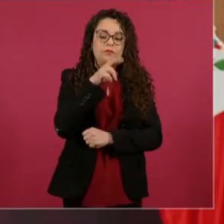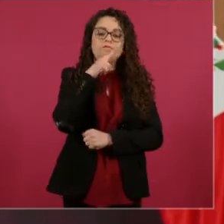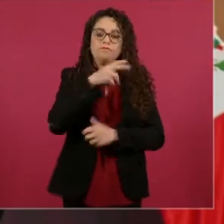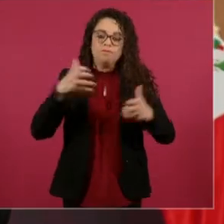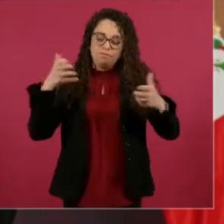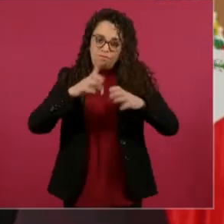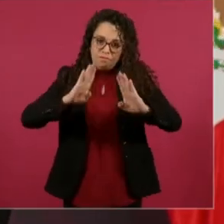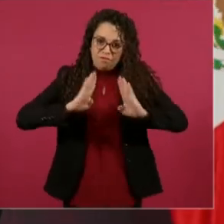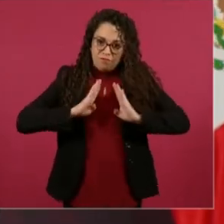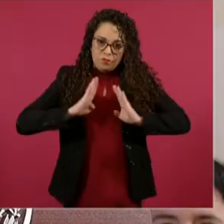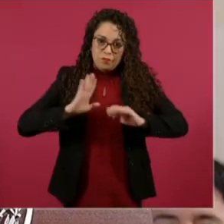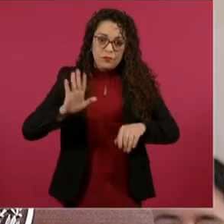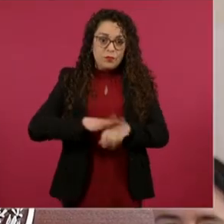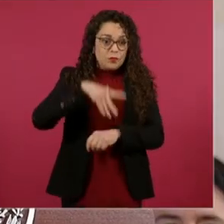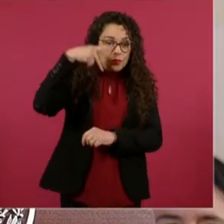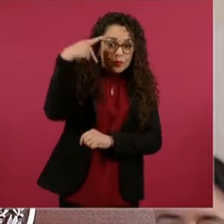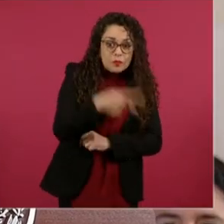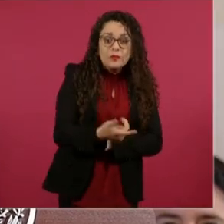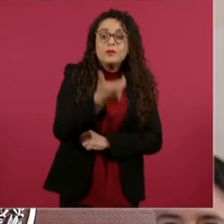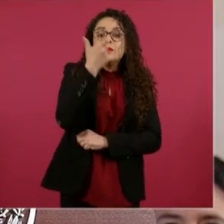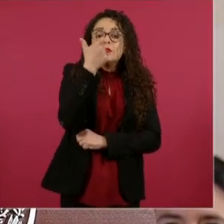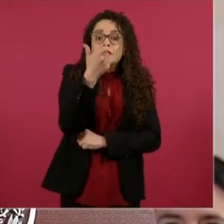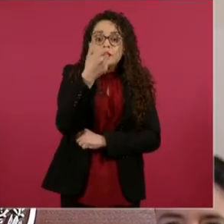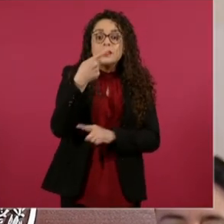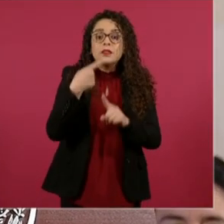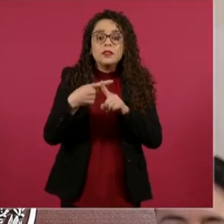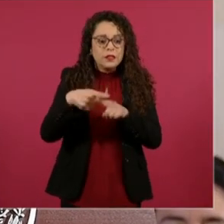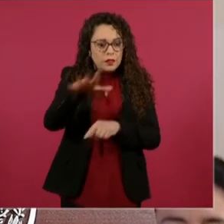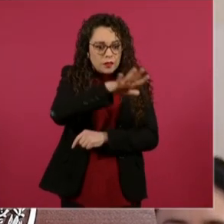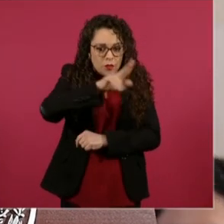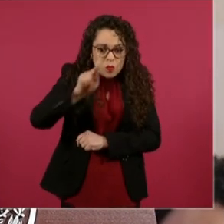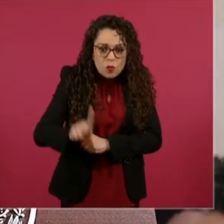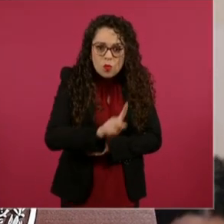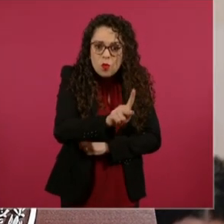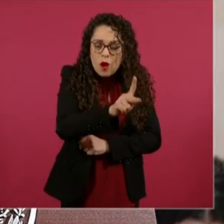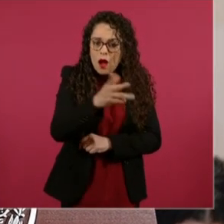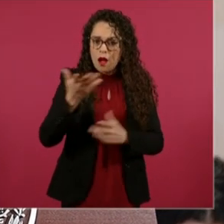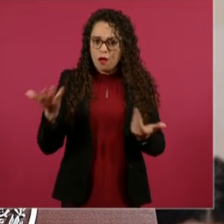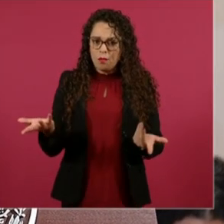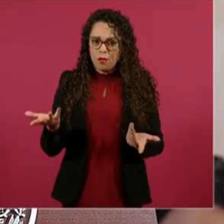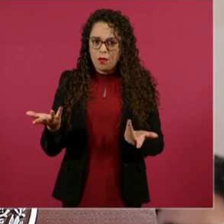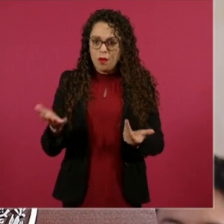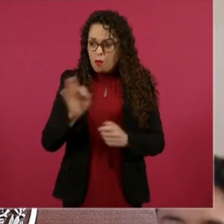¿por qué no vamos a ahorrar?